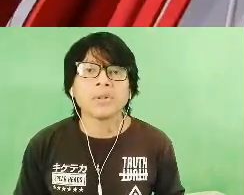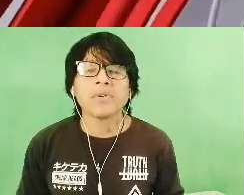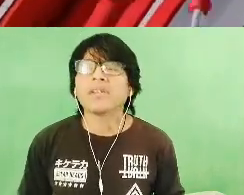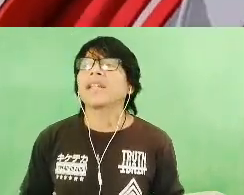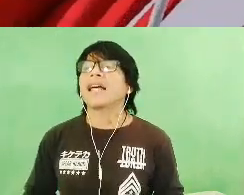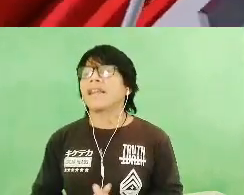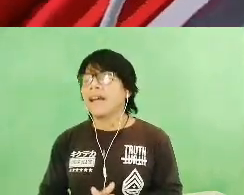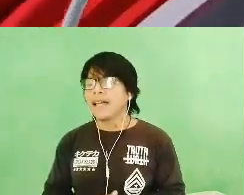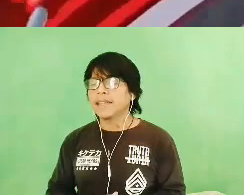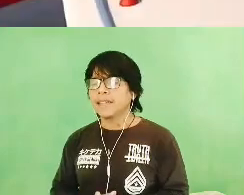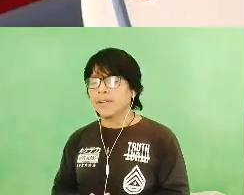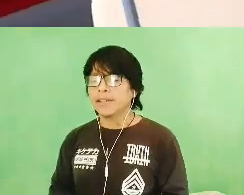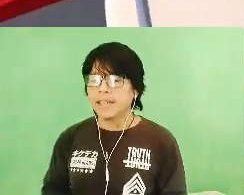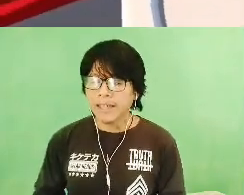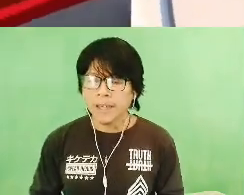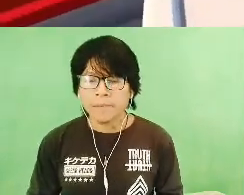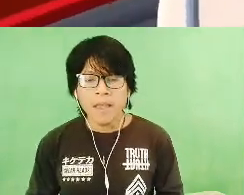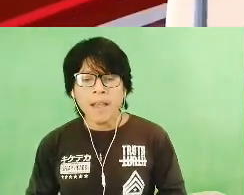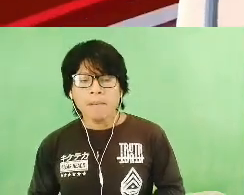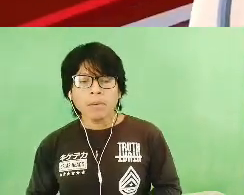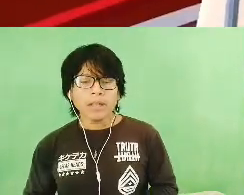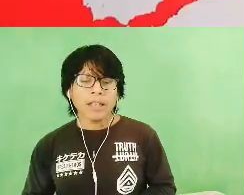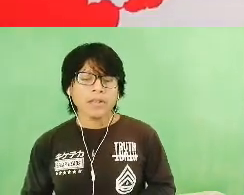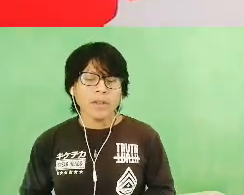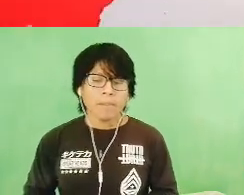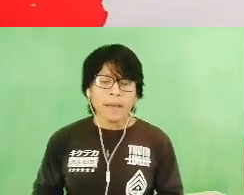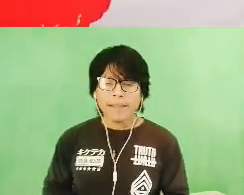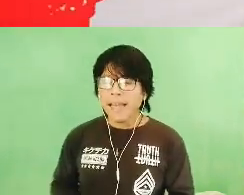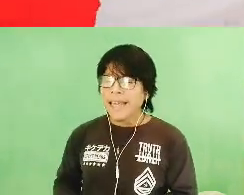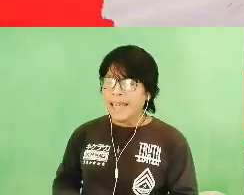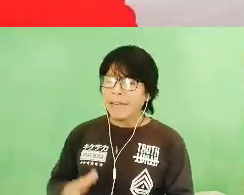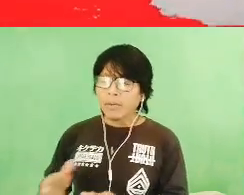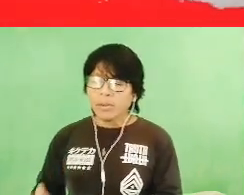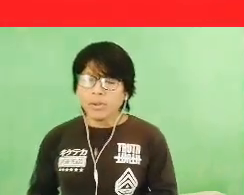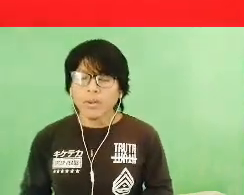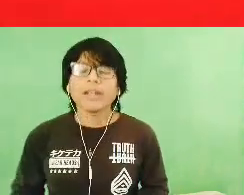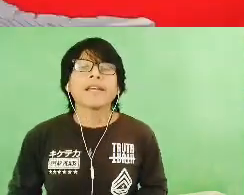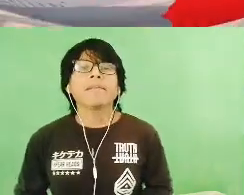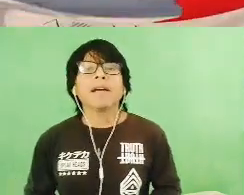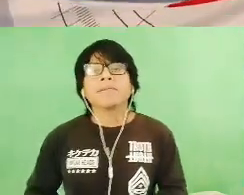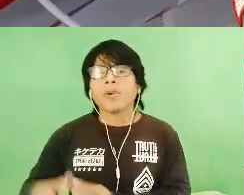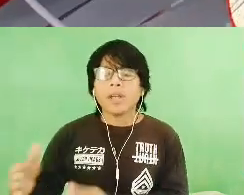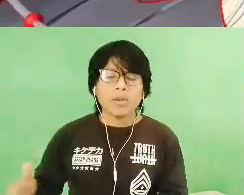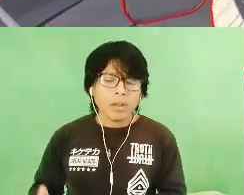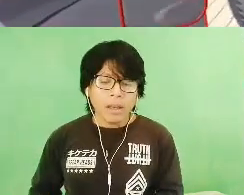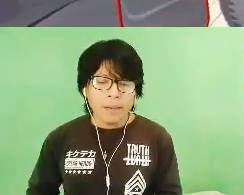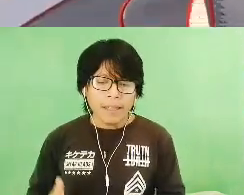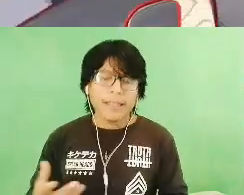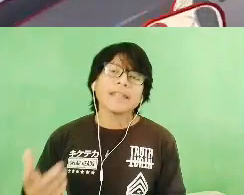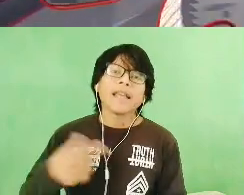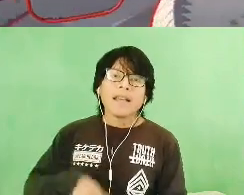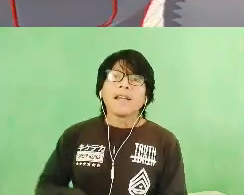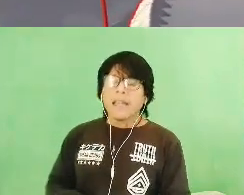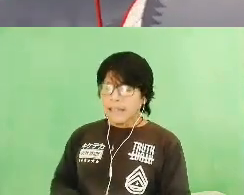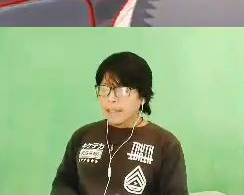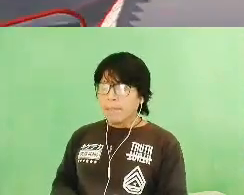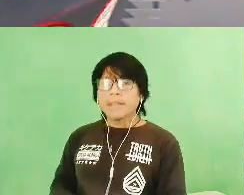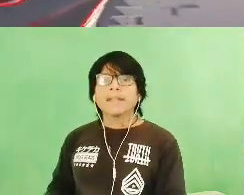no ha hecho nada. Así es, señores. Así que vamos a ver qué es lo que pasa. Y vámonos con el tema, con el otro tema, y